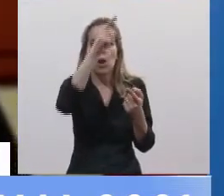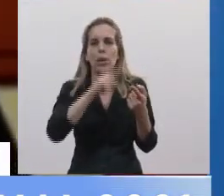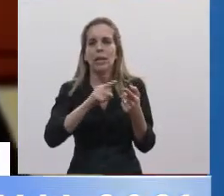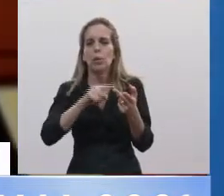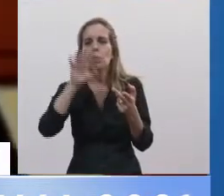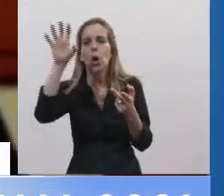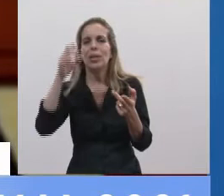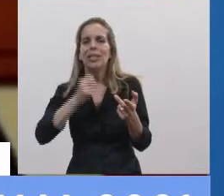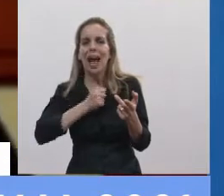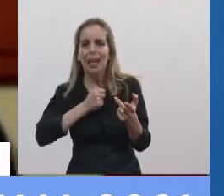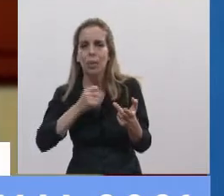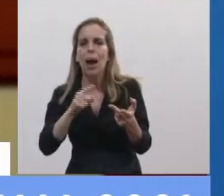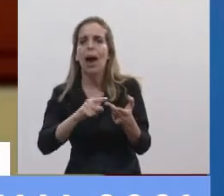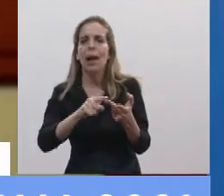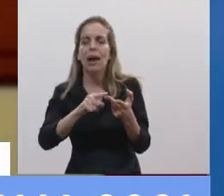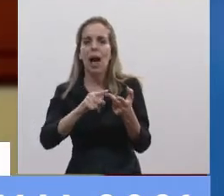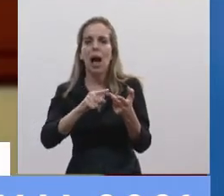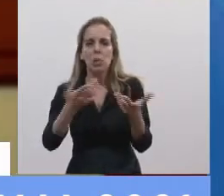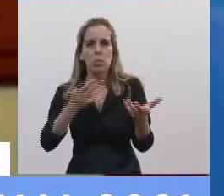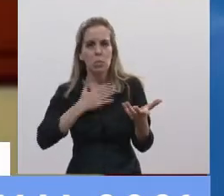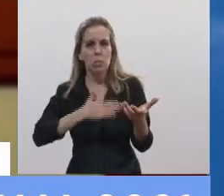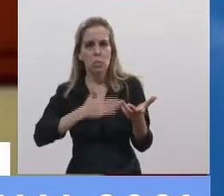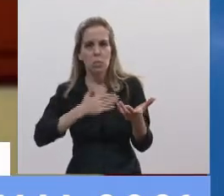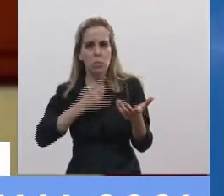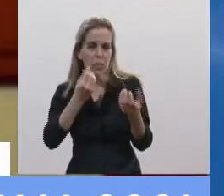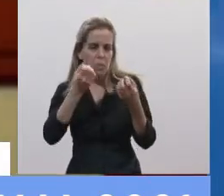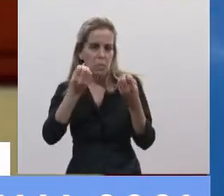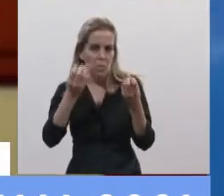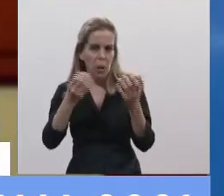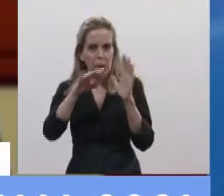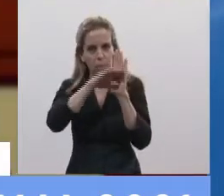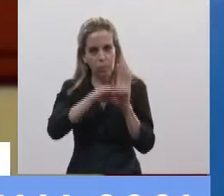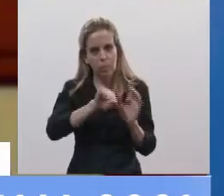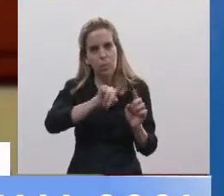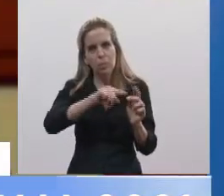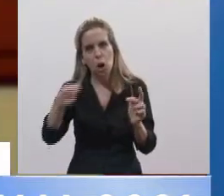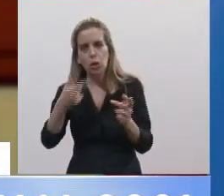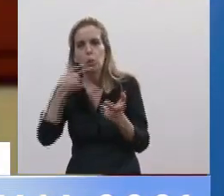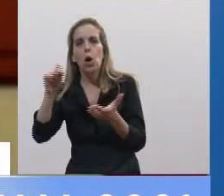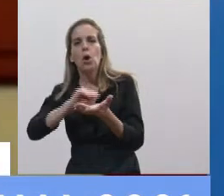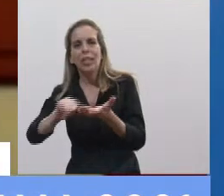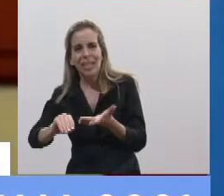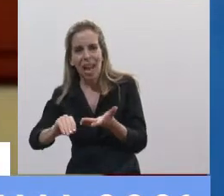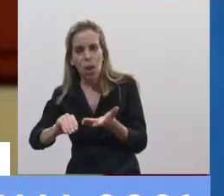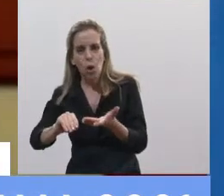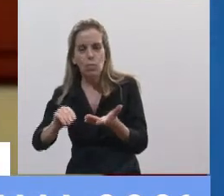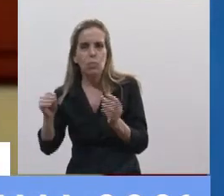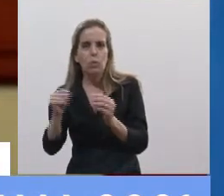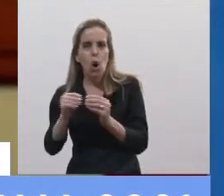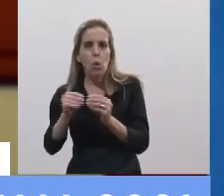en mi caso, me siento muy contento de que quien siga luego con el uso de la palabra sea este amigo.